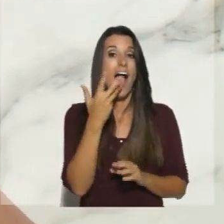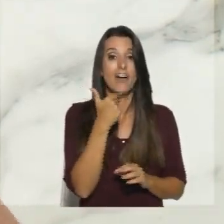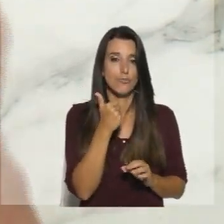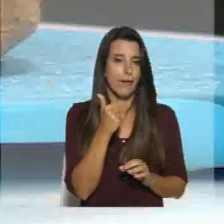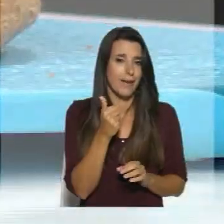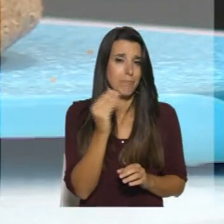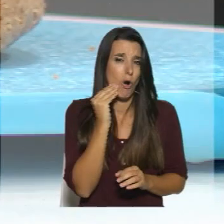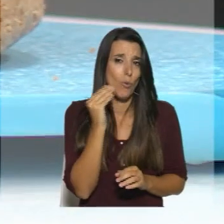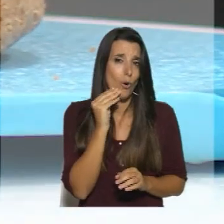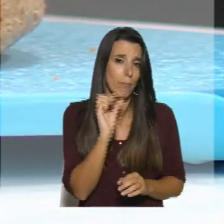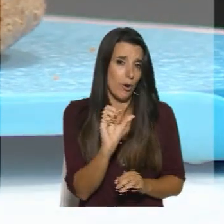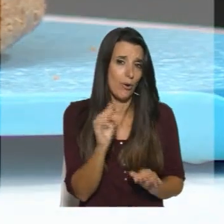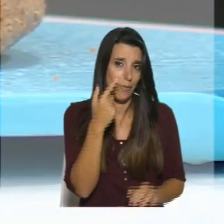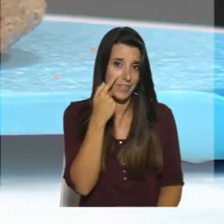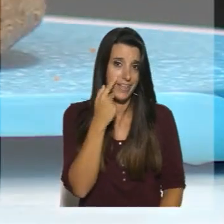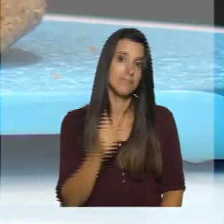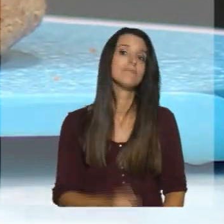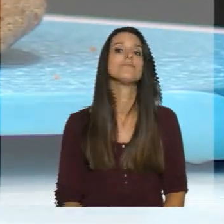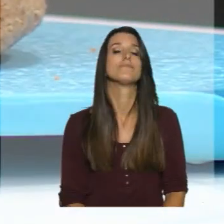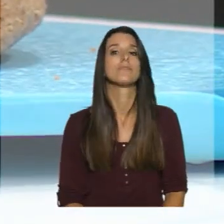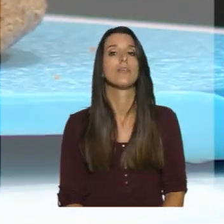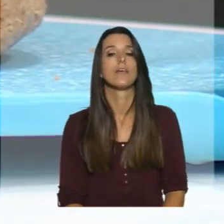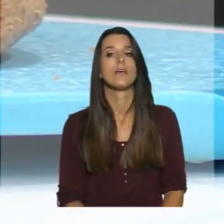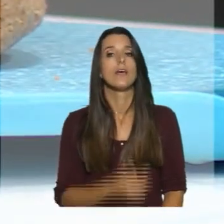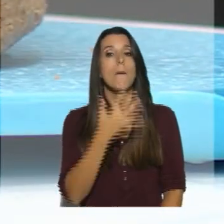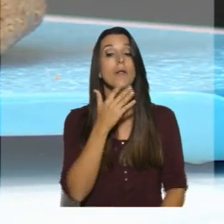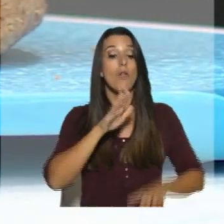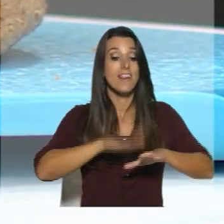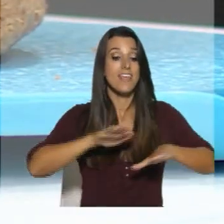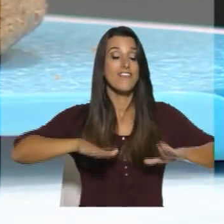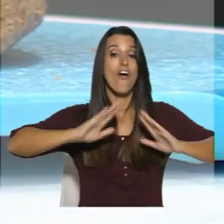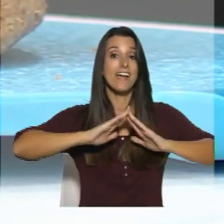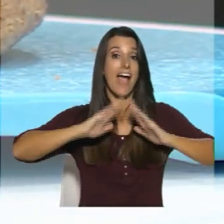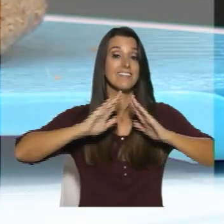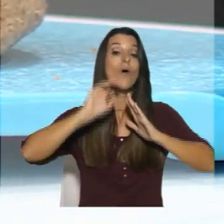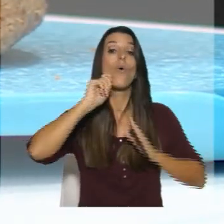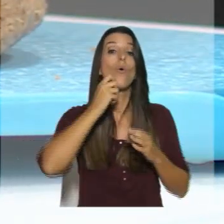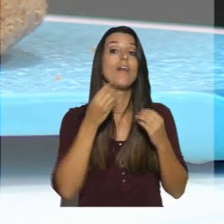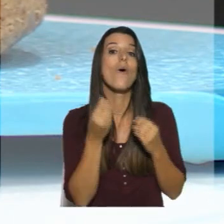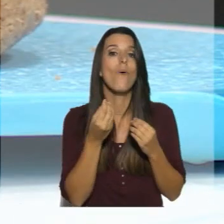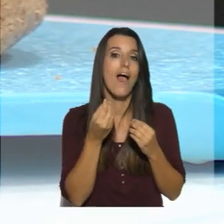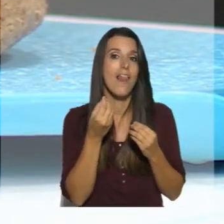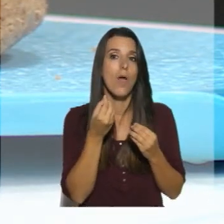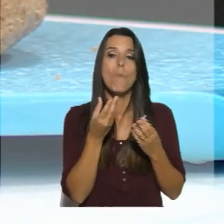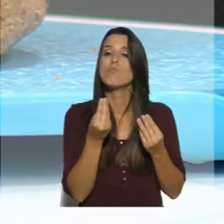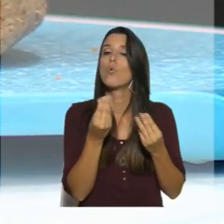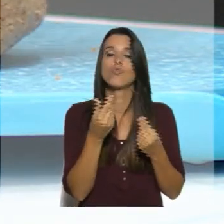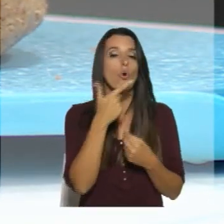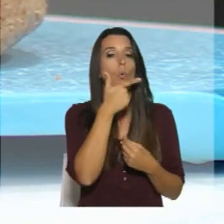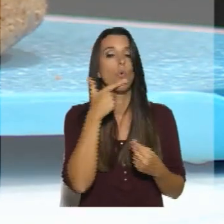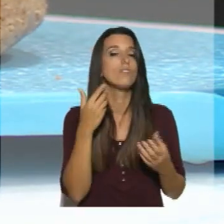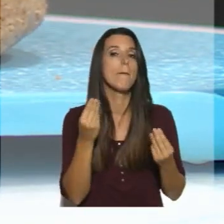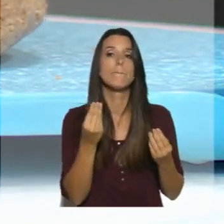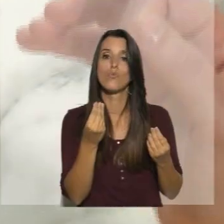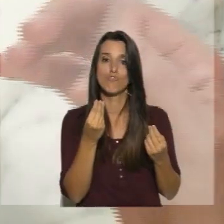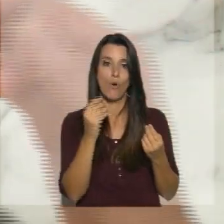No. Y si vos, vos tenés niños en casa, lo que les gusta es que tenga bastante baño. Sí, ¿no? Además este baño es